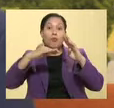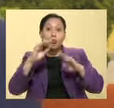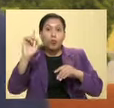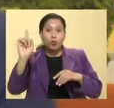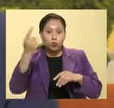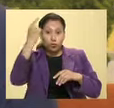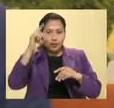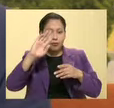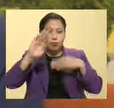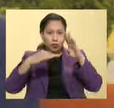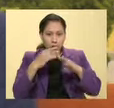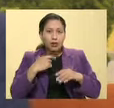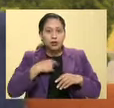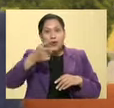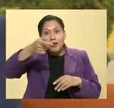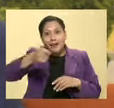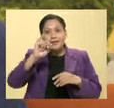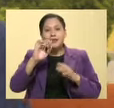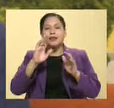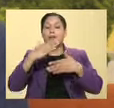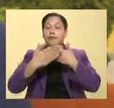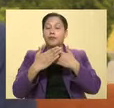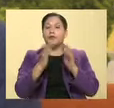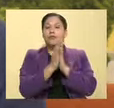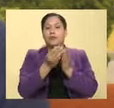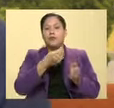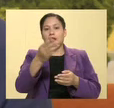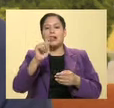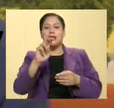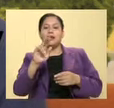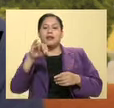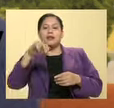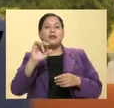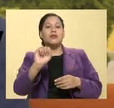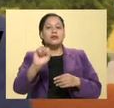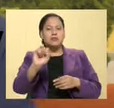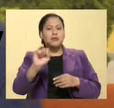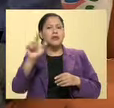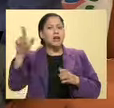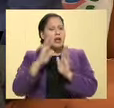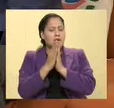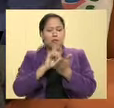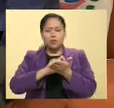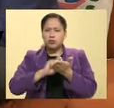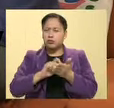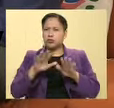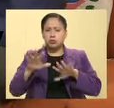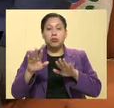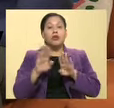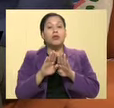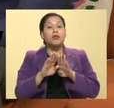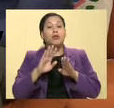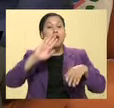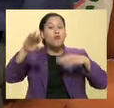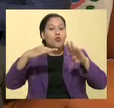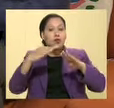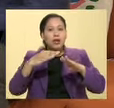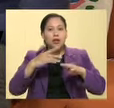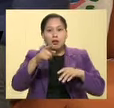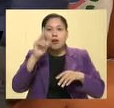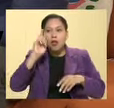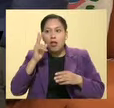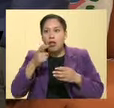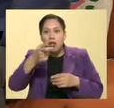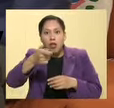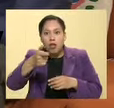los que... Voy a presentar el libro de Trino, por cierto, saludos a Trino, este sábado, que hizo un libro fantástico de cómo sobrevivir al Mundial. Sí. Cómo